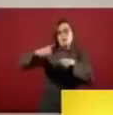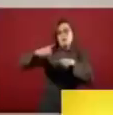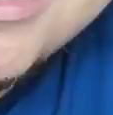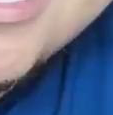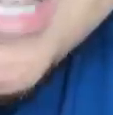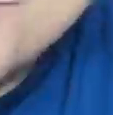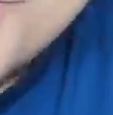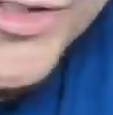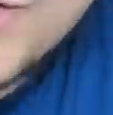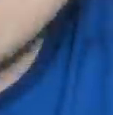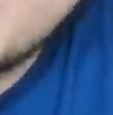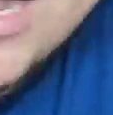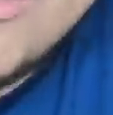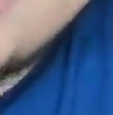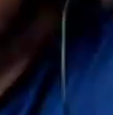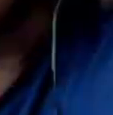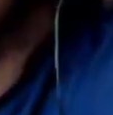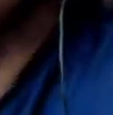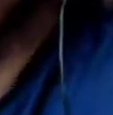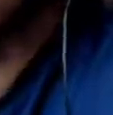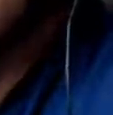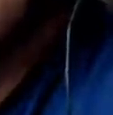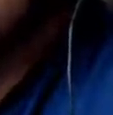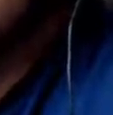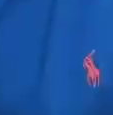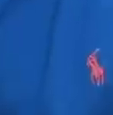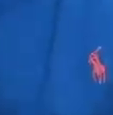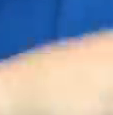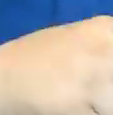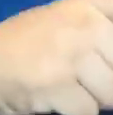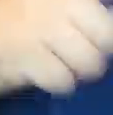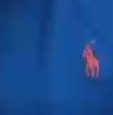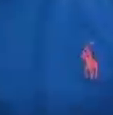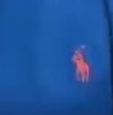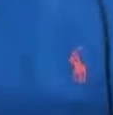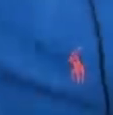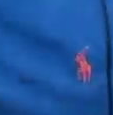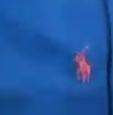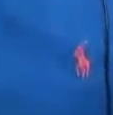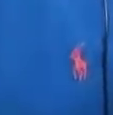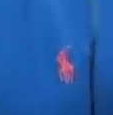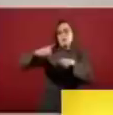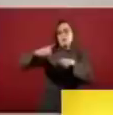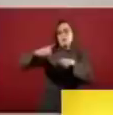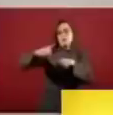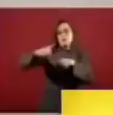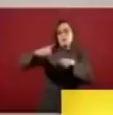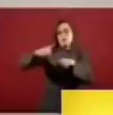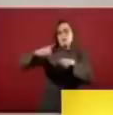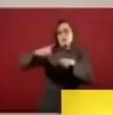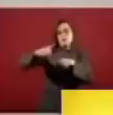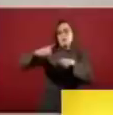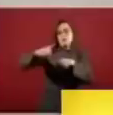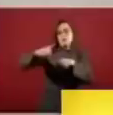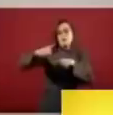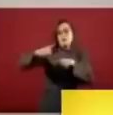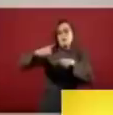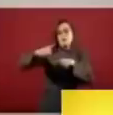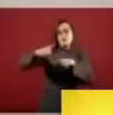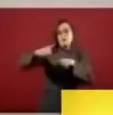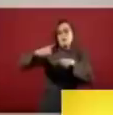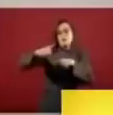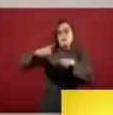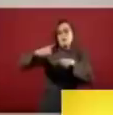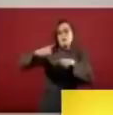ningún otro gobernador ha pedido tanto y estamos hablando de que Jalisco no es el estado más grande ni el que genera